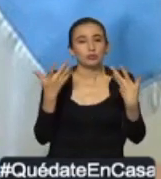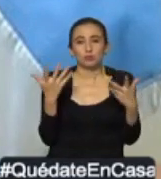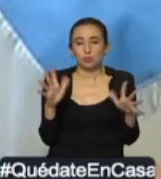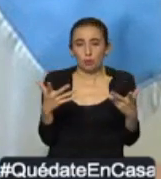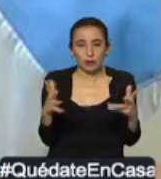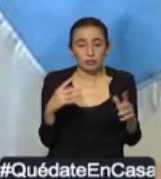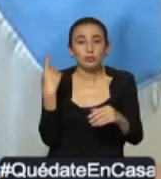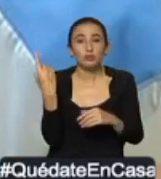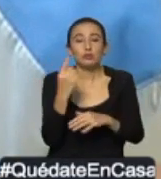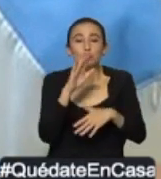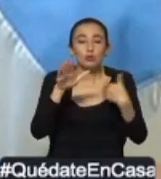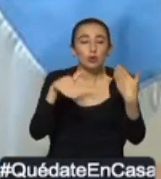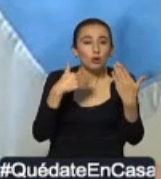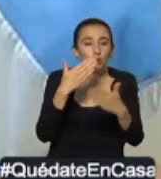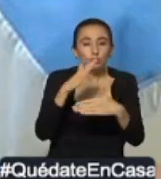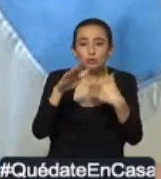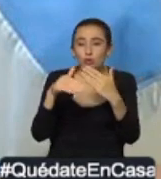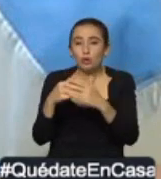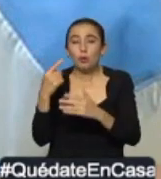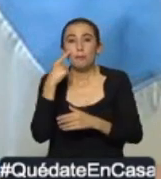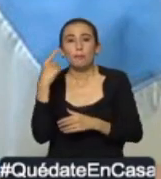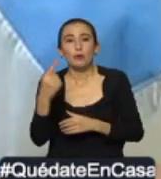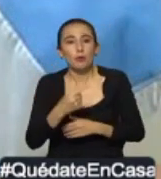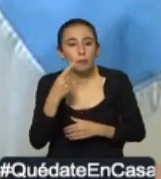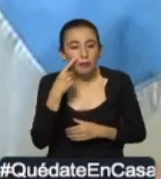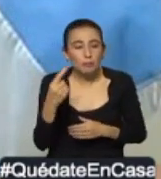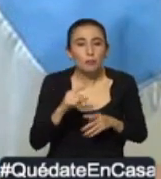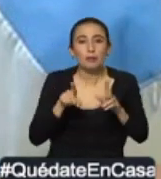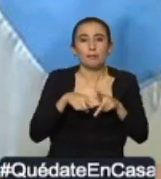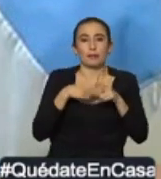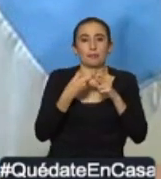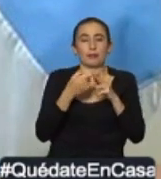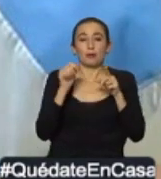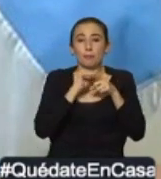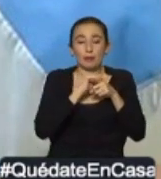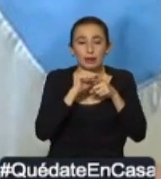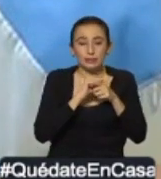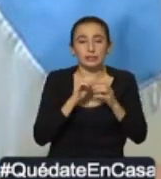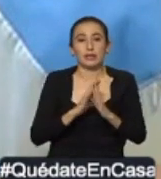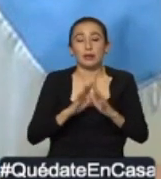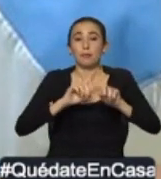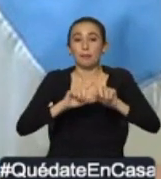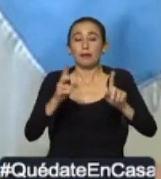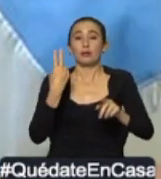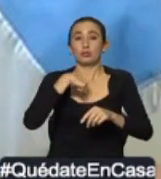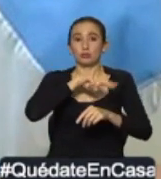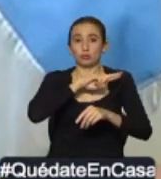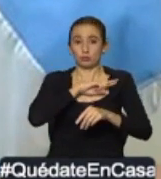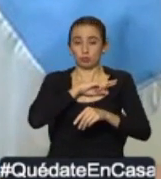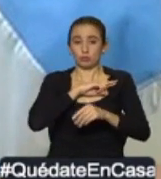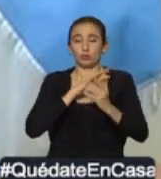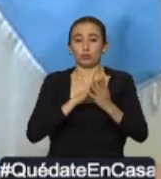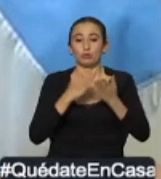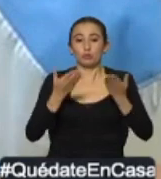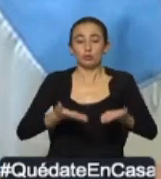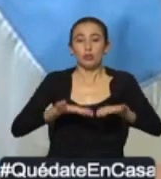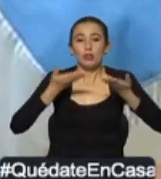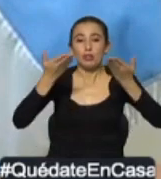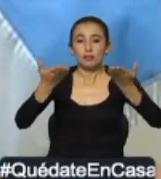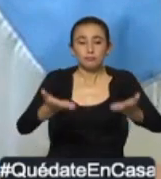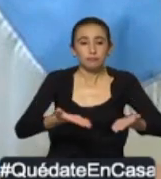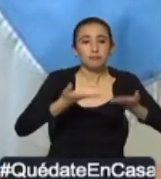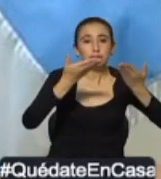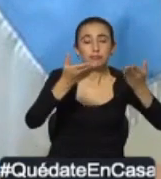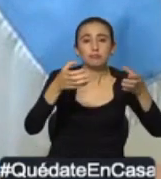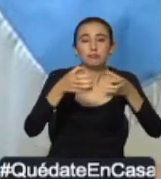sin embargo estamos tratando los síntomas y dando todo el soporte respiratorio a los pacientes que así lo